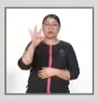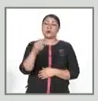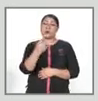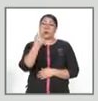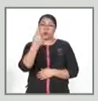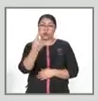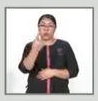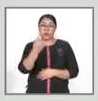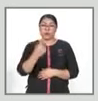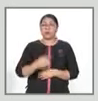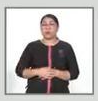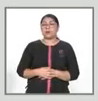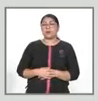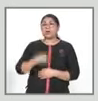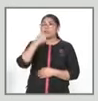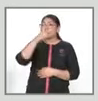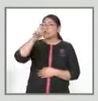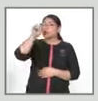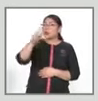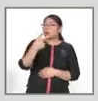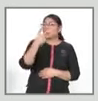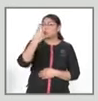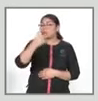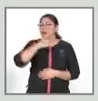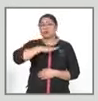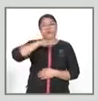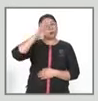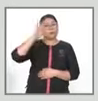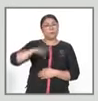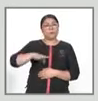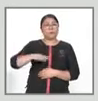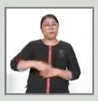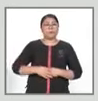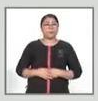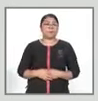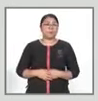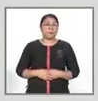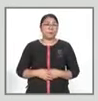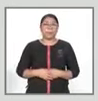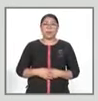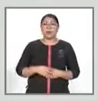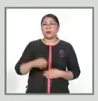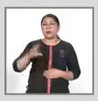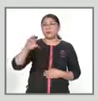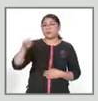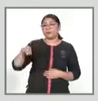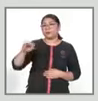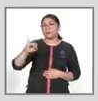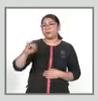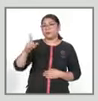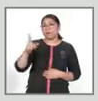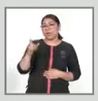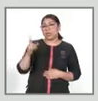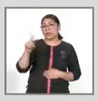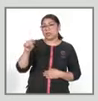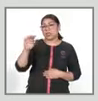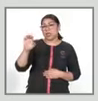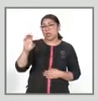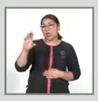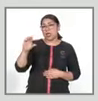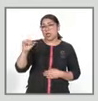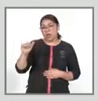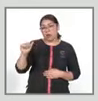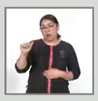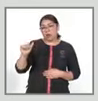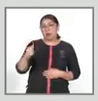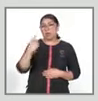casos y 122 defunciones jurisdicción sanitaria número 5 misteca ha confirmado